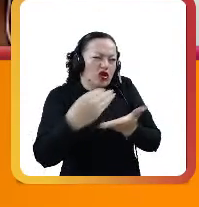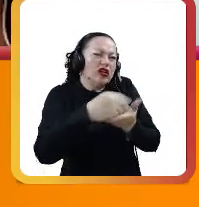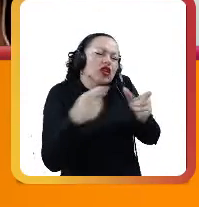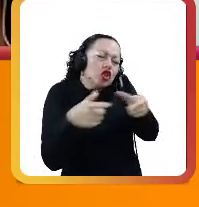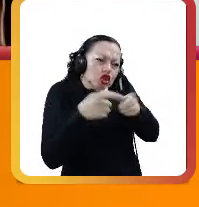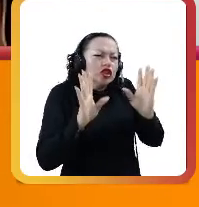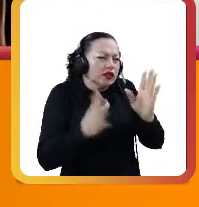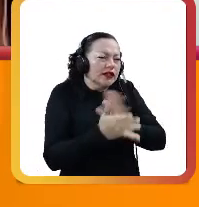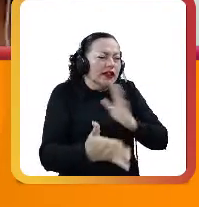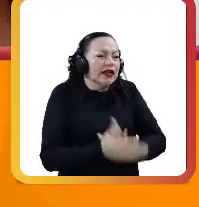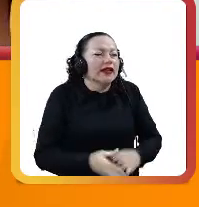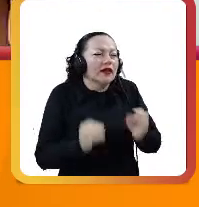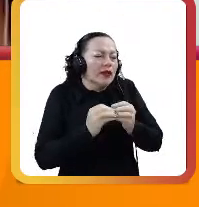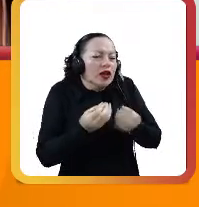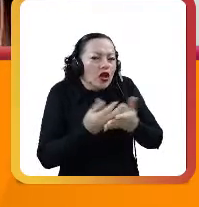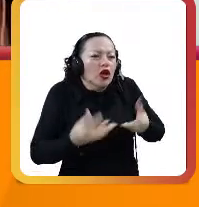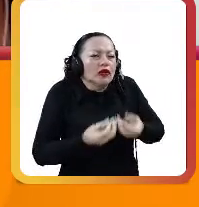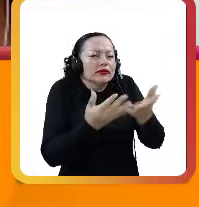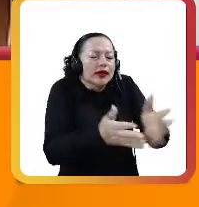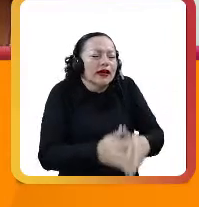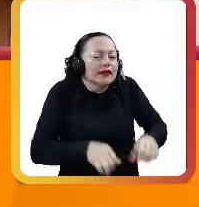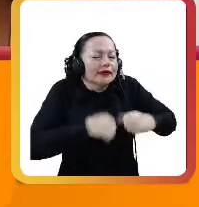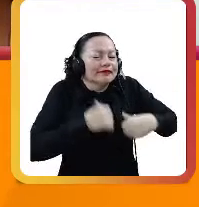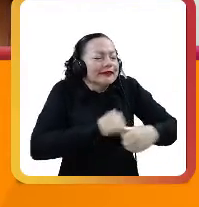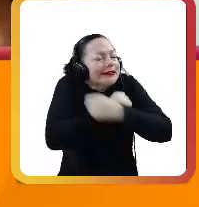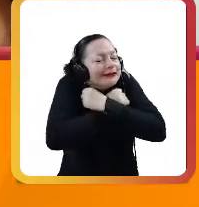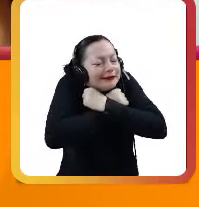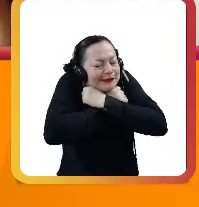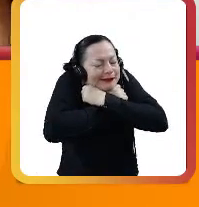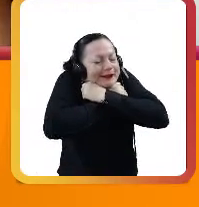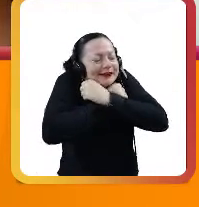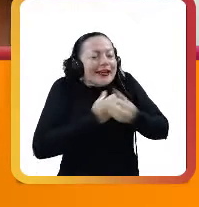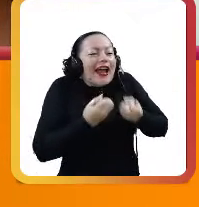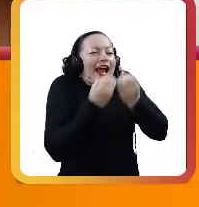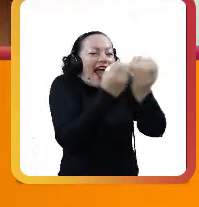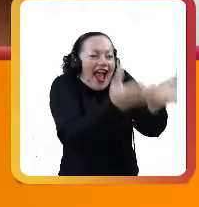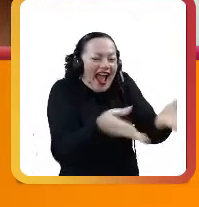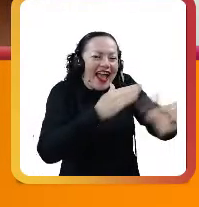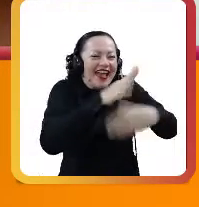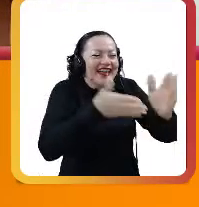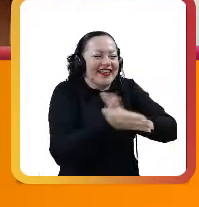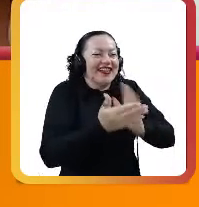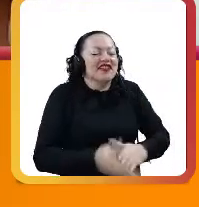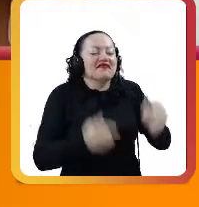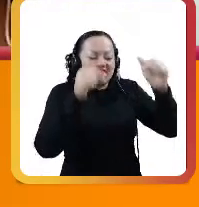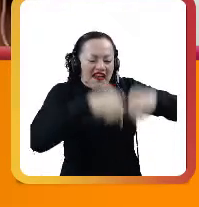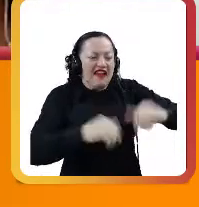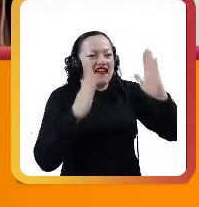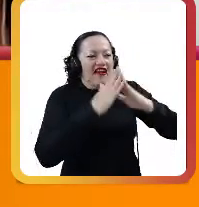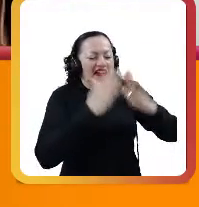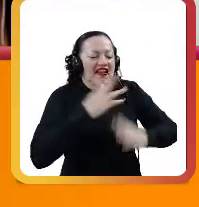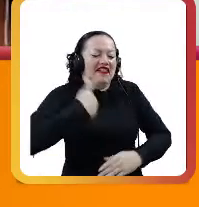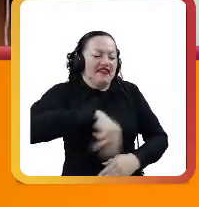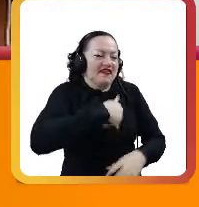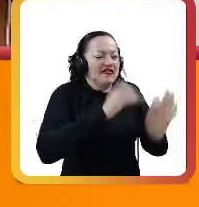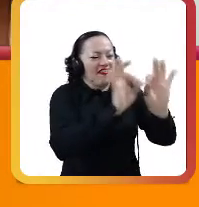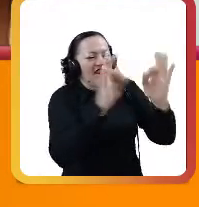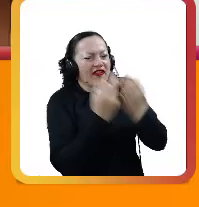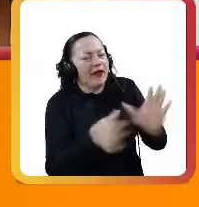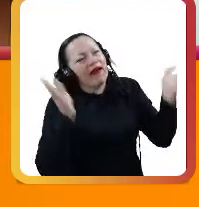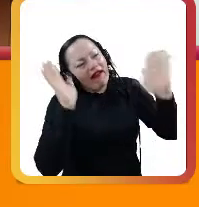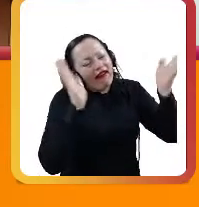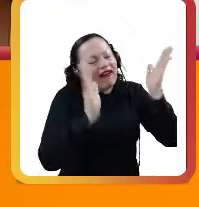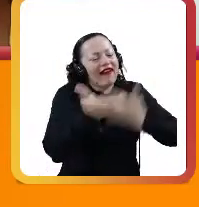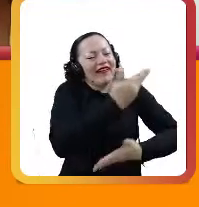Un detallito pequeño, pero con mucho amor. Y la pasamos aquí, en nuestra casa, compartiendo en familia. Y